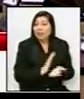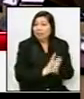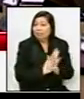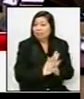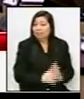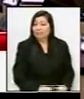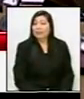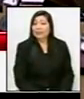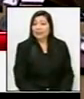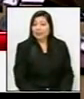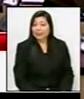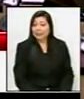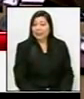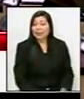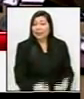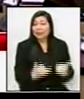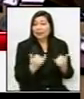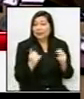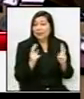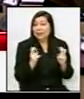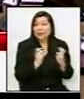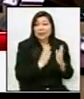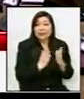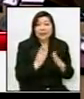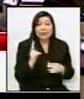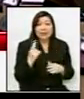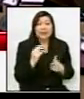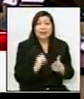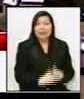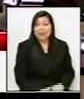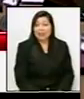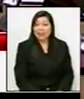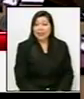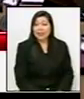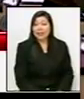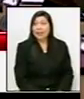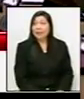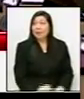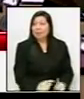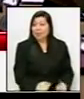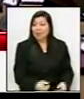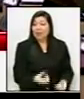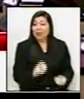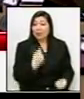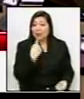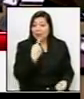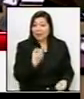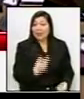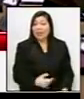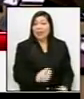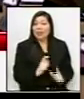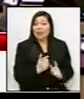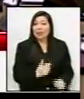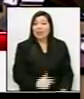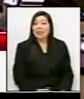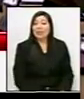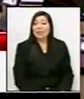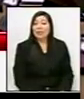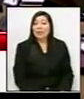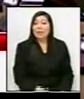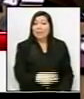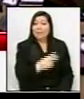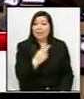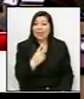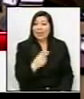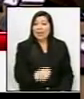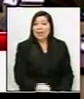sentido. Ahora, el tema de organización criminal, señor Presidente, tal como lo ha señalado el congresista Javier Velázquez, y yo